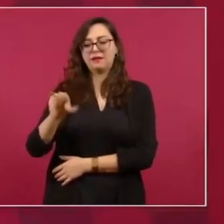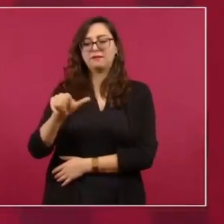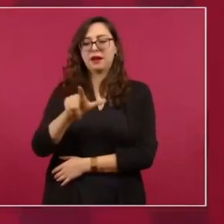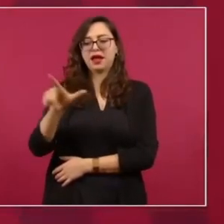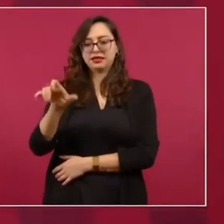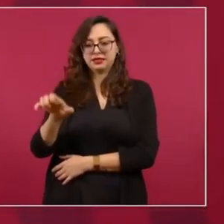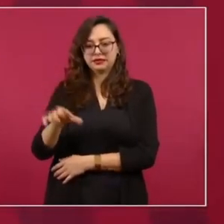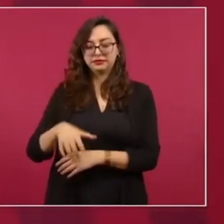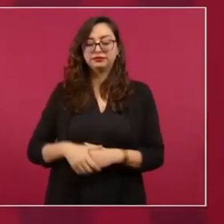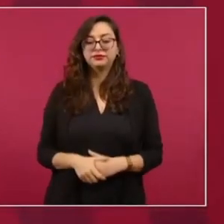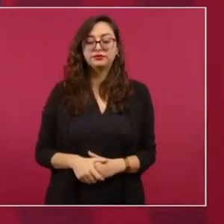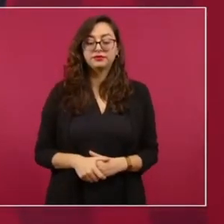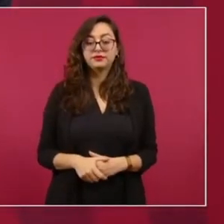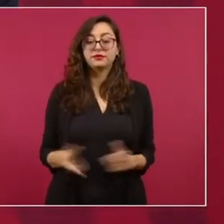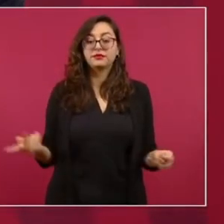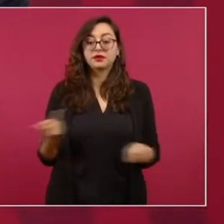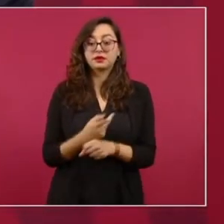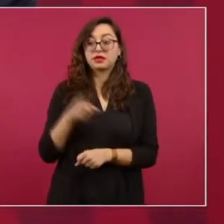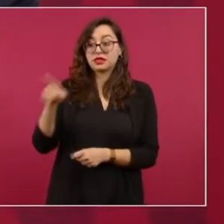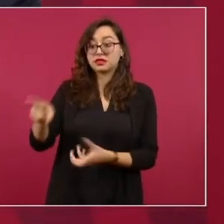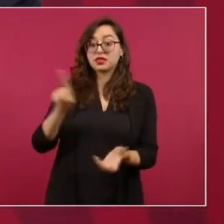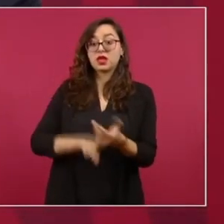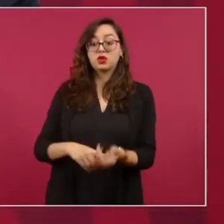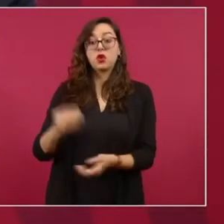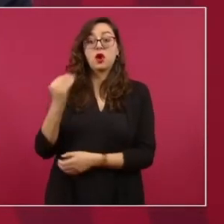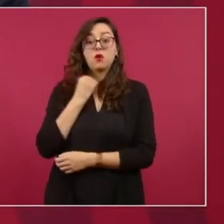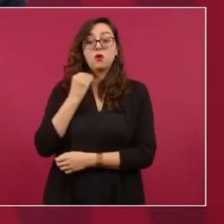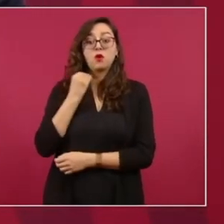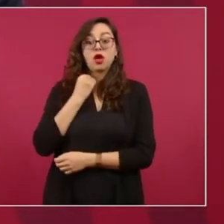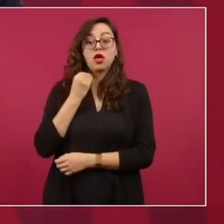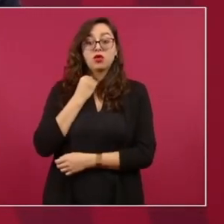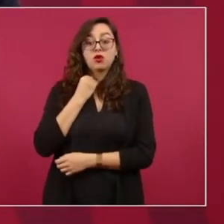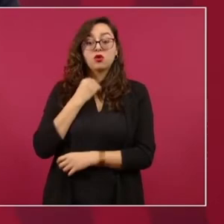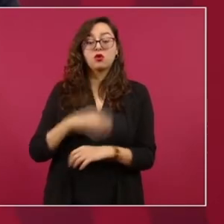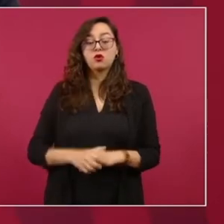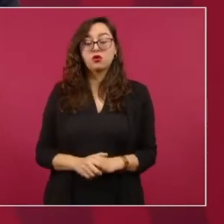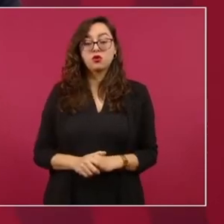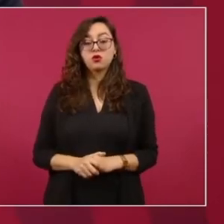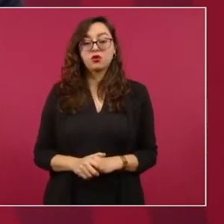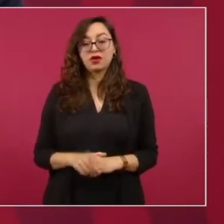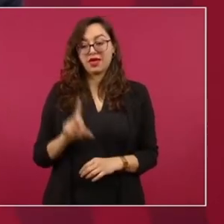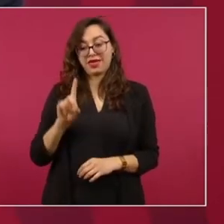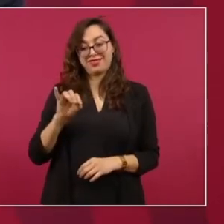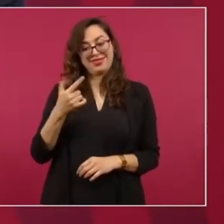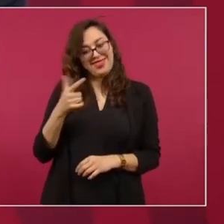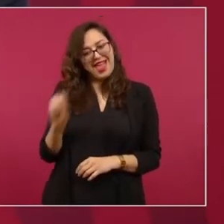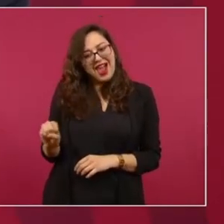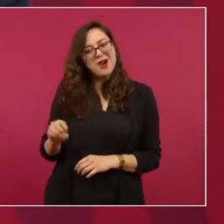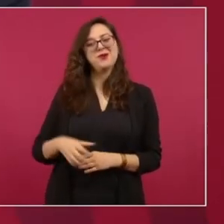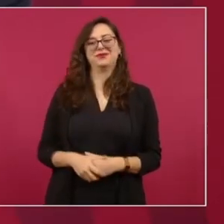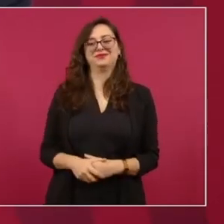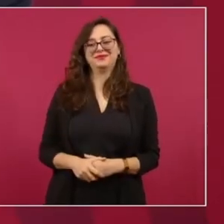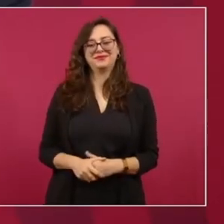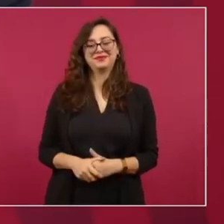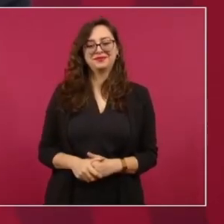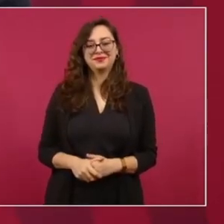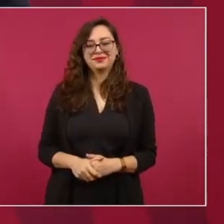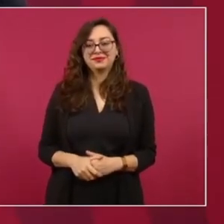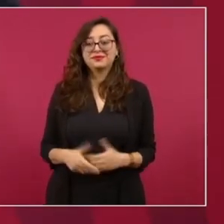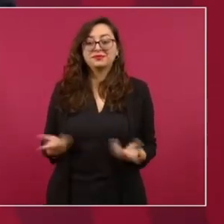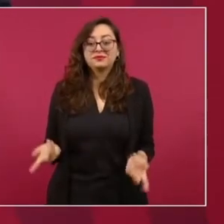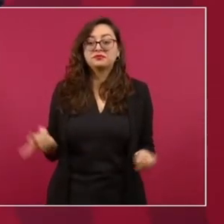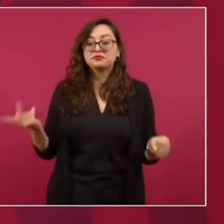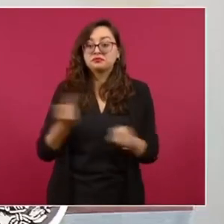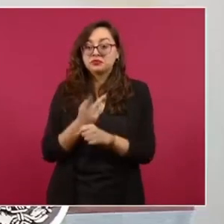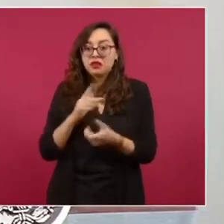Y el abogado de Del Valle, de Jugos del Valle, era Diego. Entonces